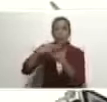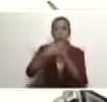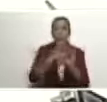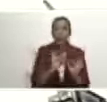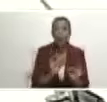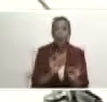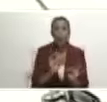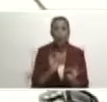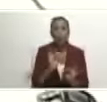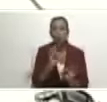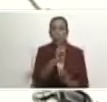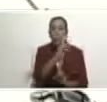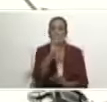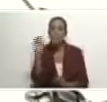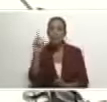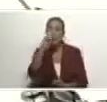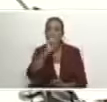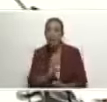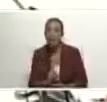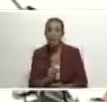quizás durante un siglo o más,